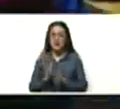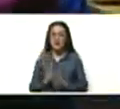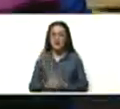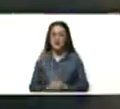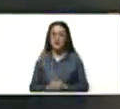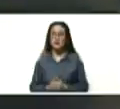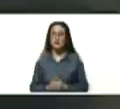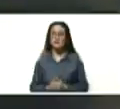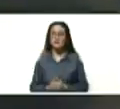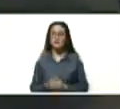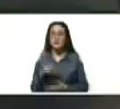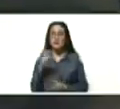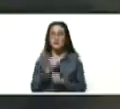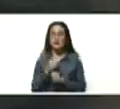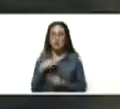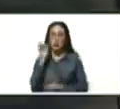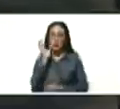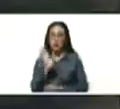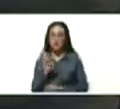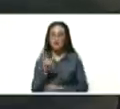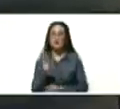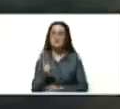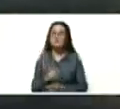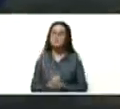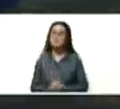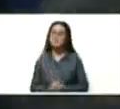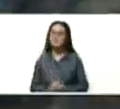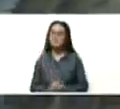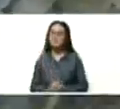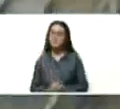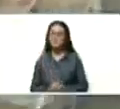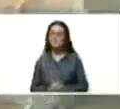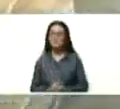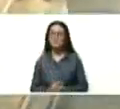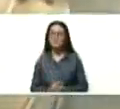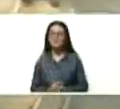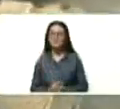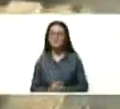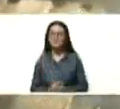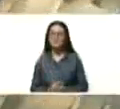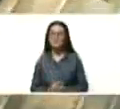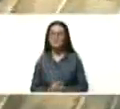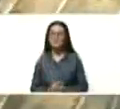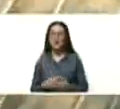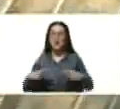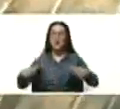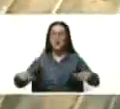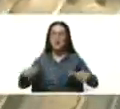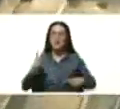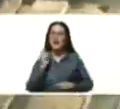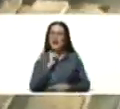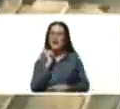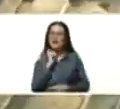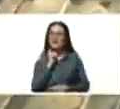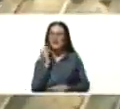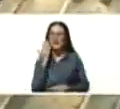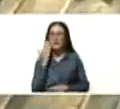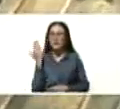vamos a molestar. Está el sistema de integración. Aquí están, presidente, lo que eran las ruedas antiguas. Estas ruedas que ustedes ven